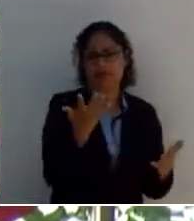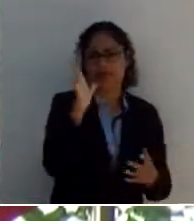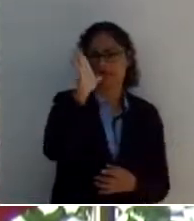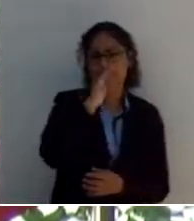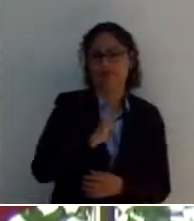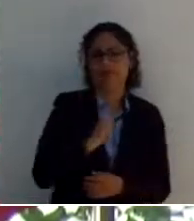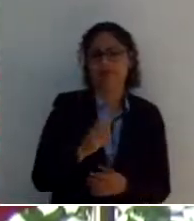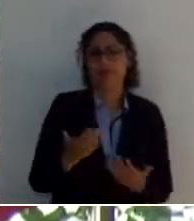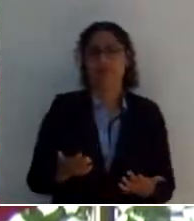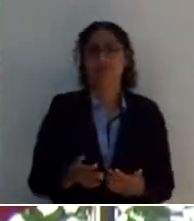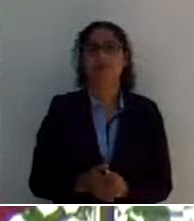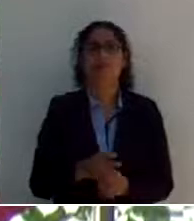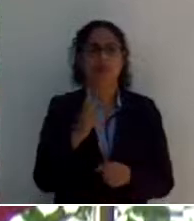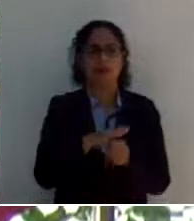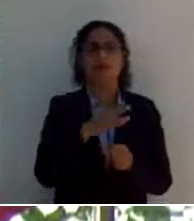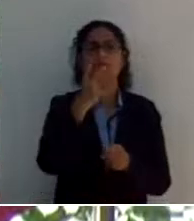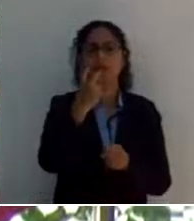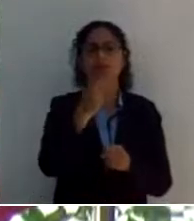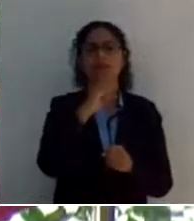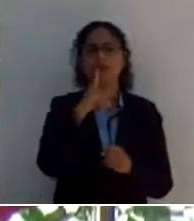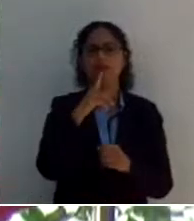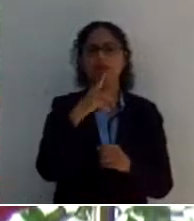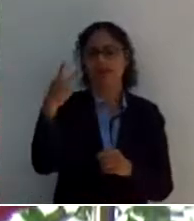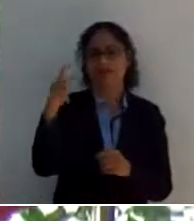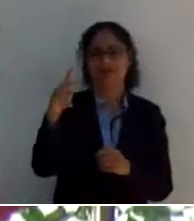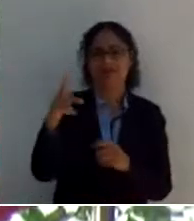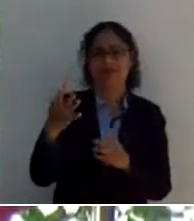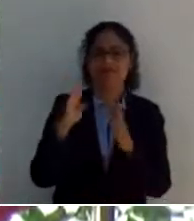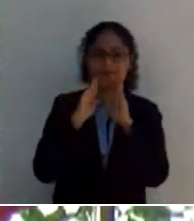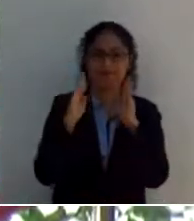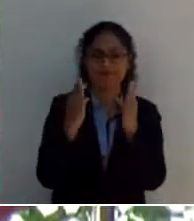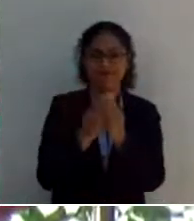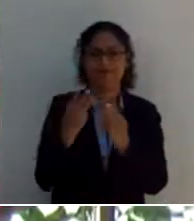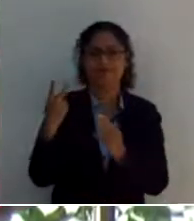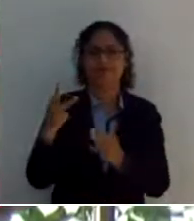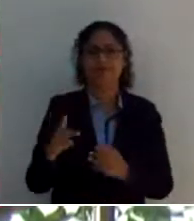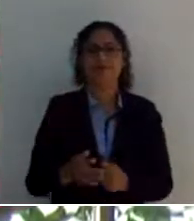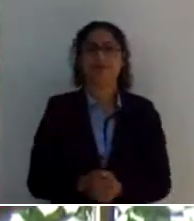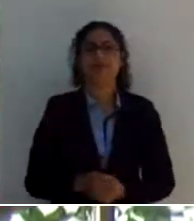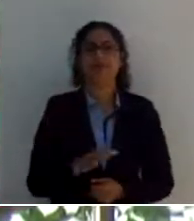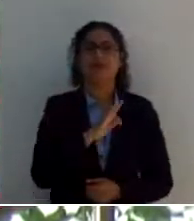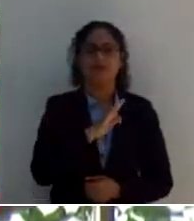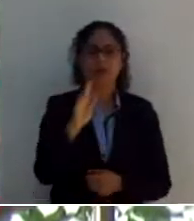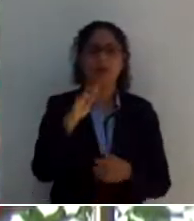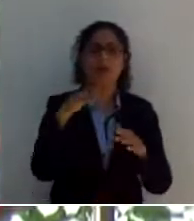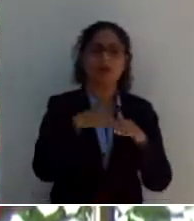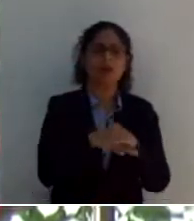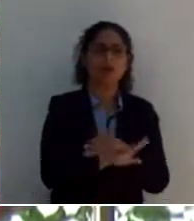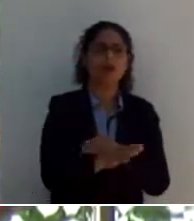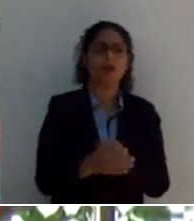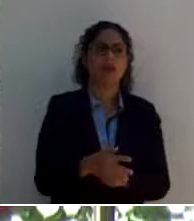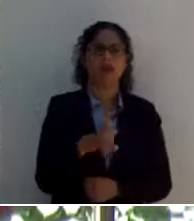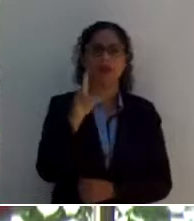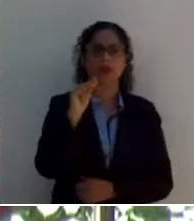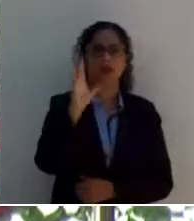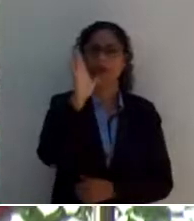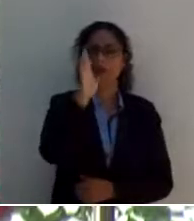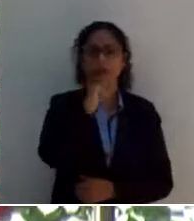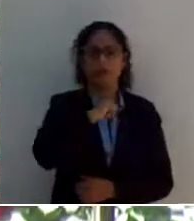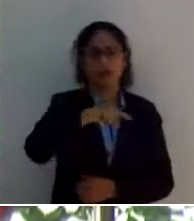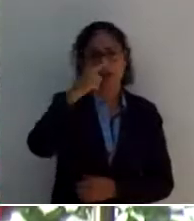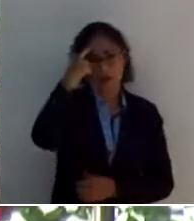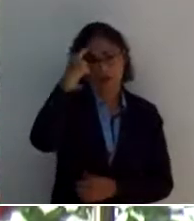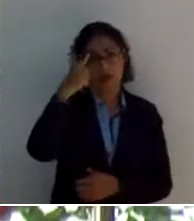su momento, con las bandas del crimen organizado. No podías tú entrar, ni siquiera